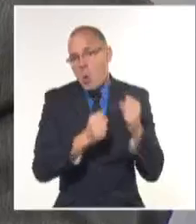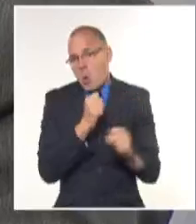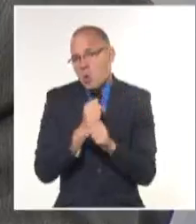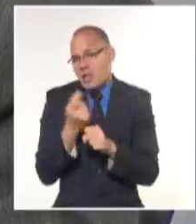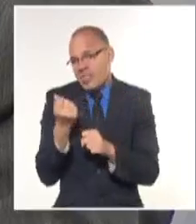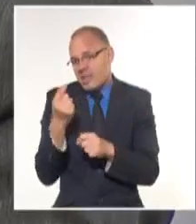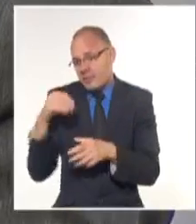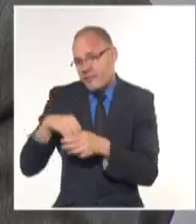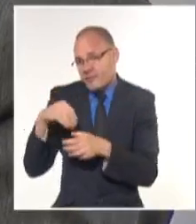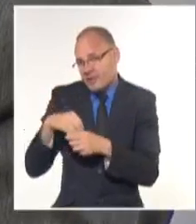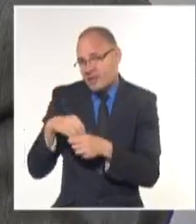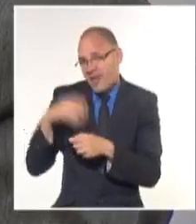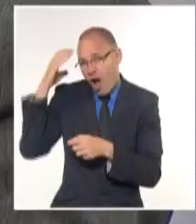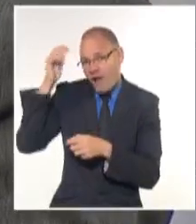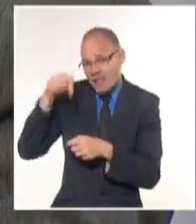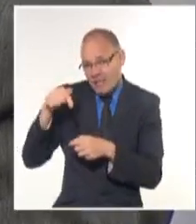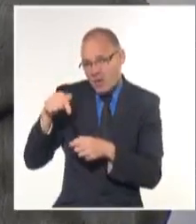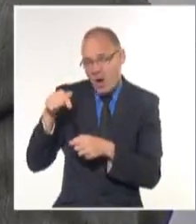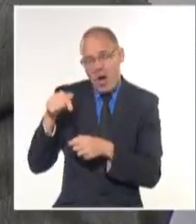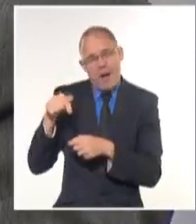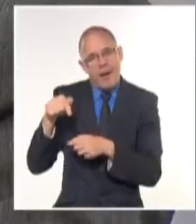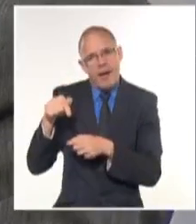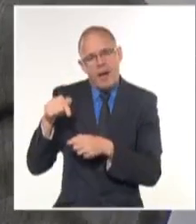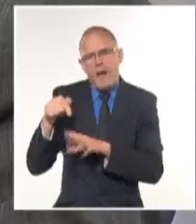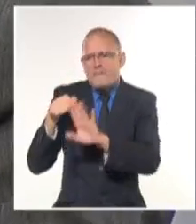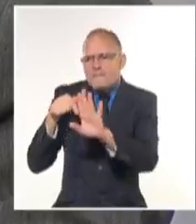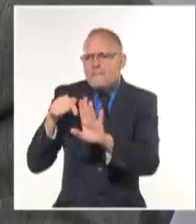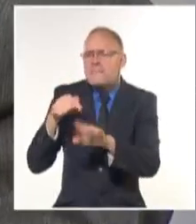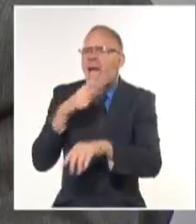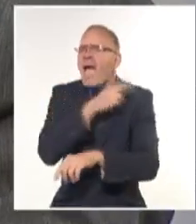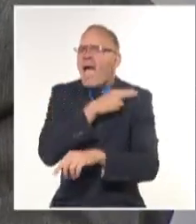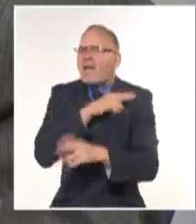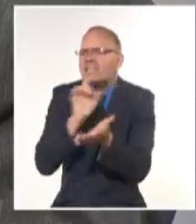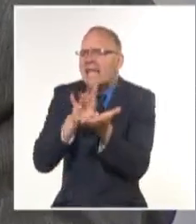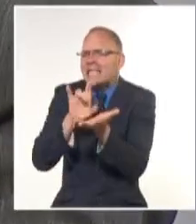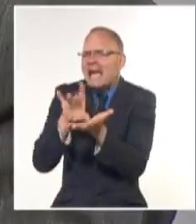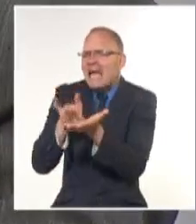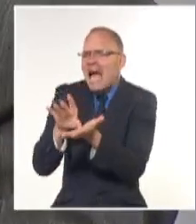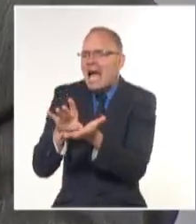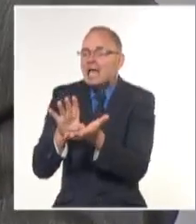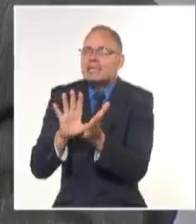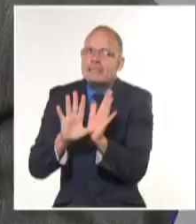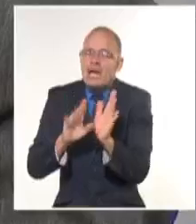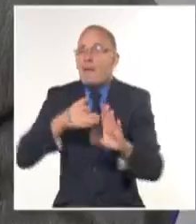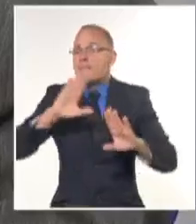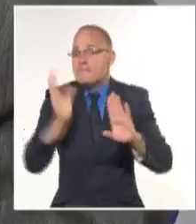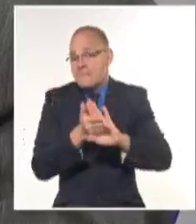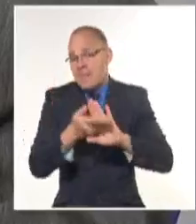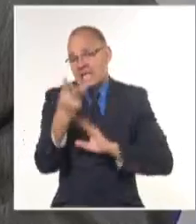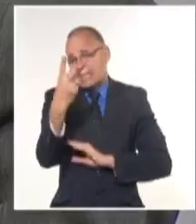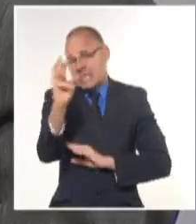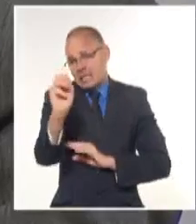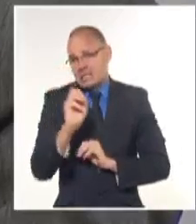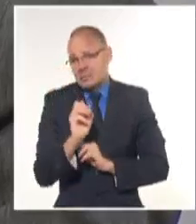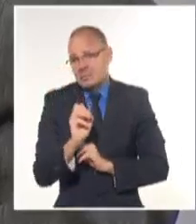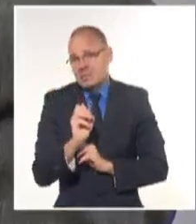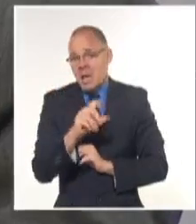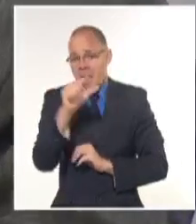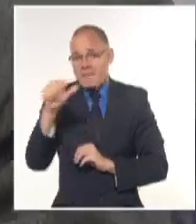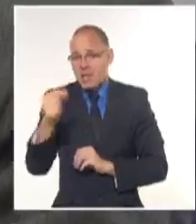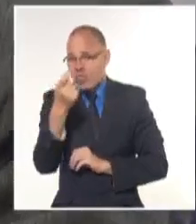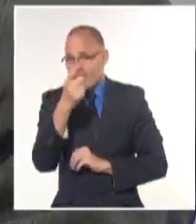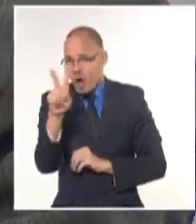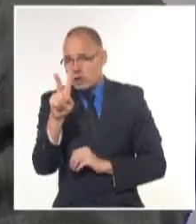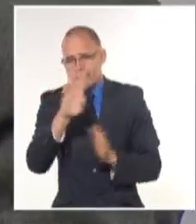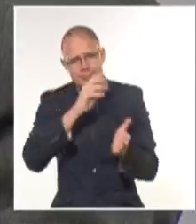del presupuesto asignado. ¿Cambiaron a todos los jefes ahí? Más de 30 medidas disciplinarias aplicó el grupo empresarial y hay que decir que más de 12 conllevaron la separación